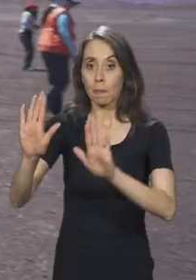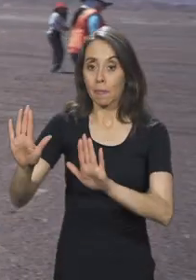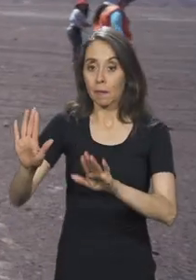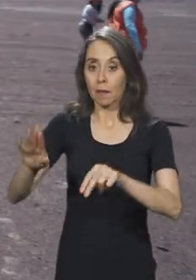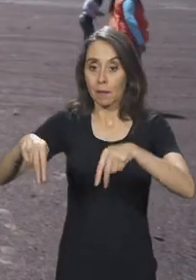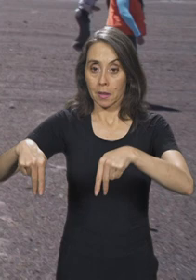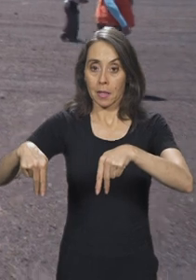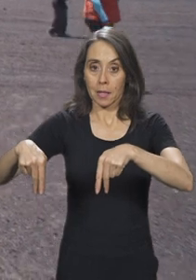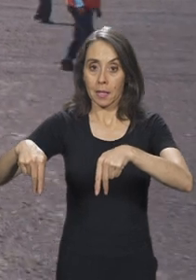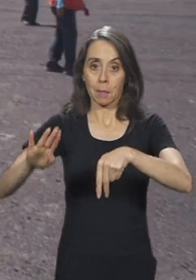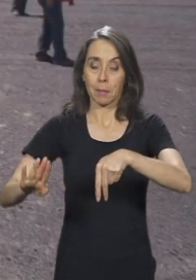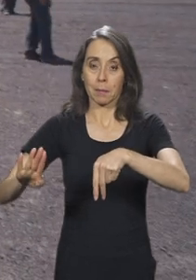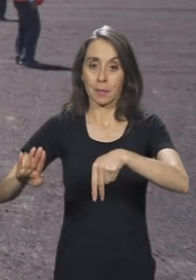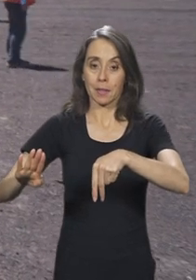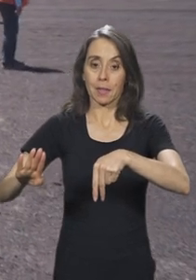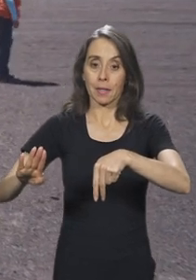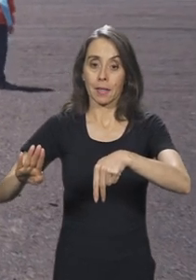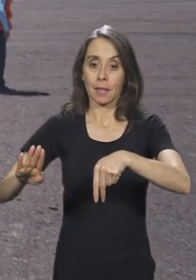Ay, paren, chicas, vamos a hacer